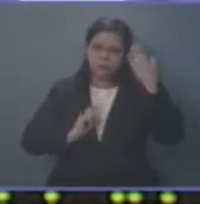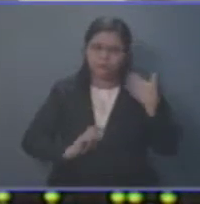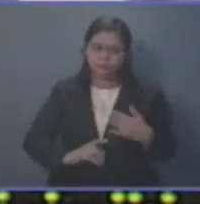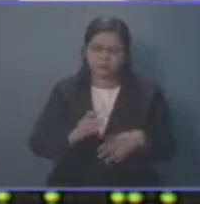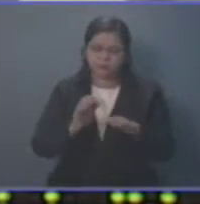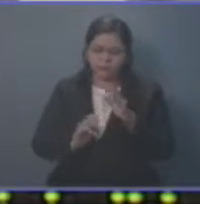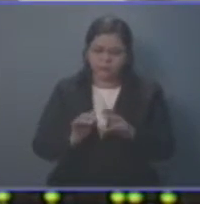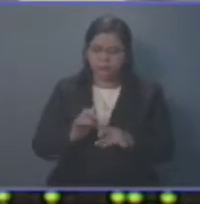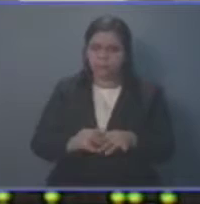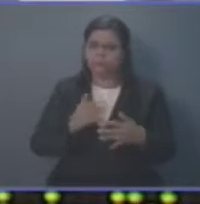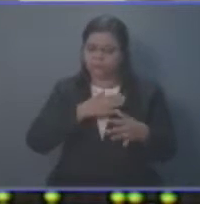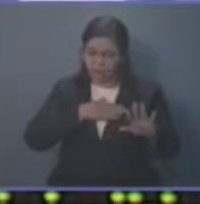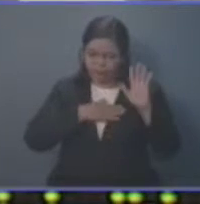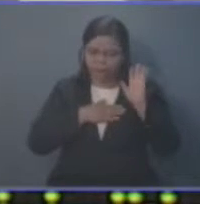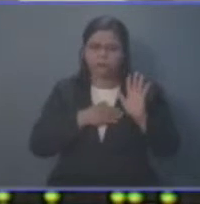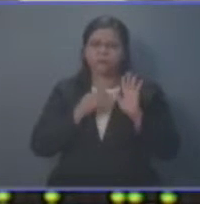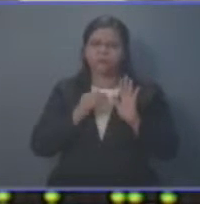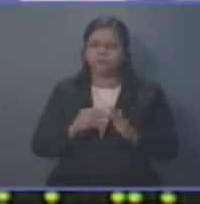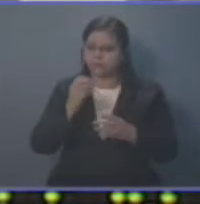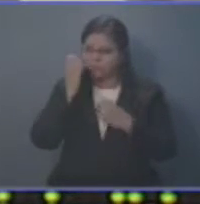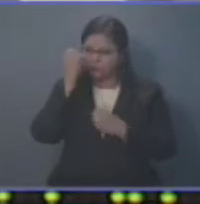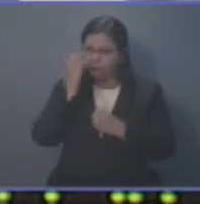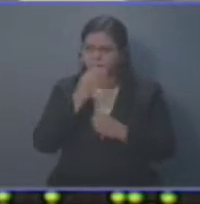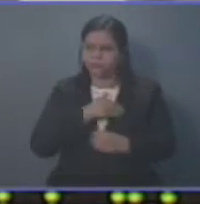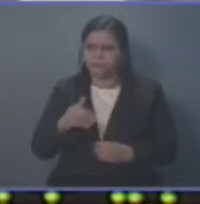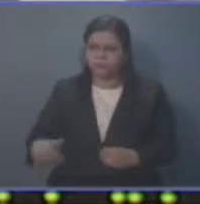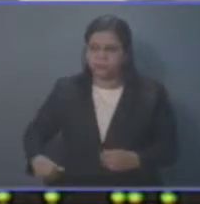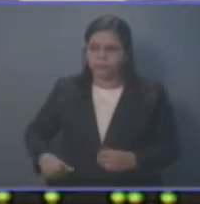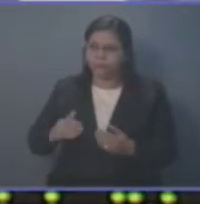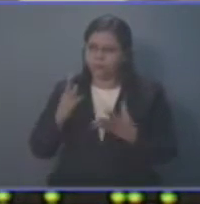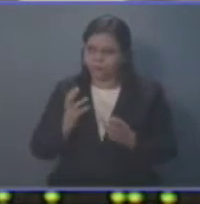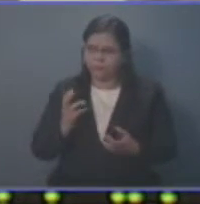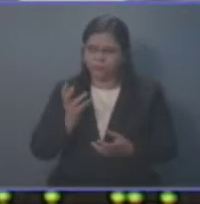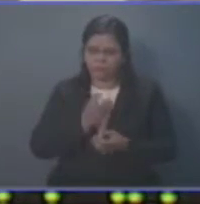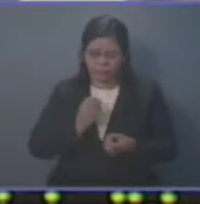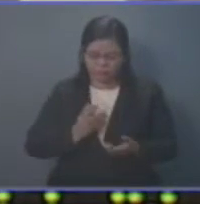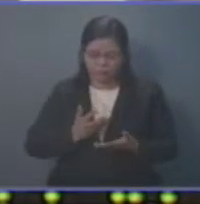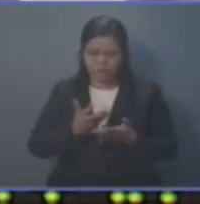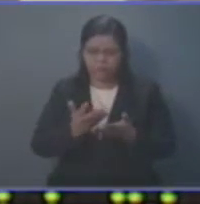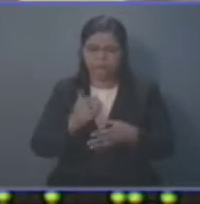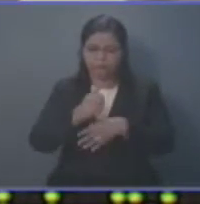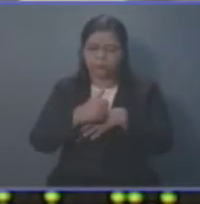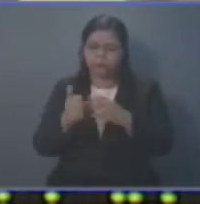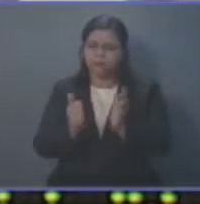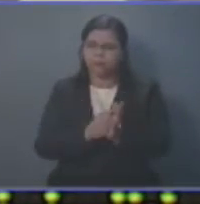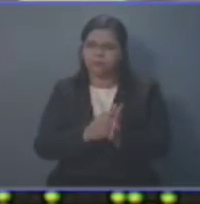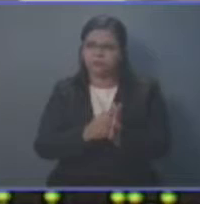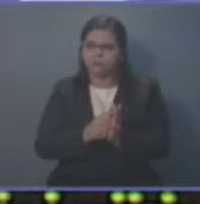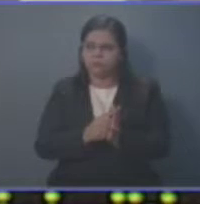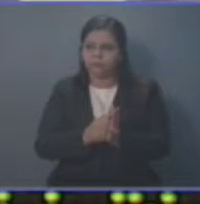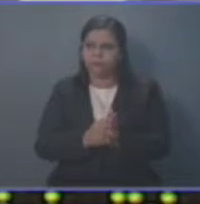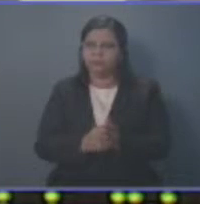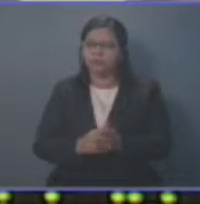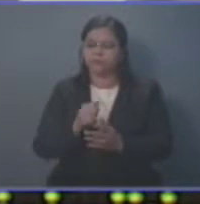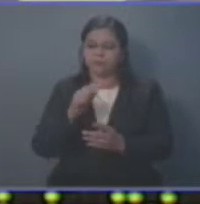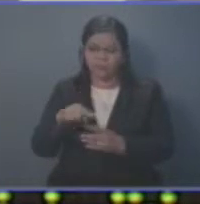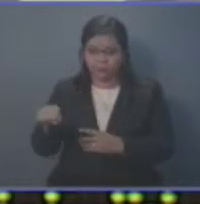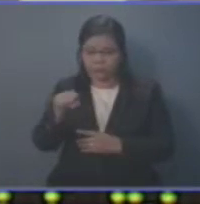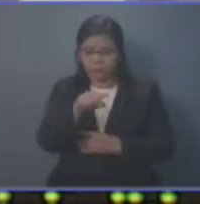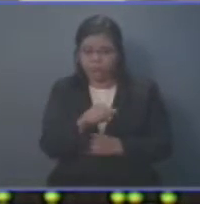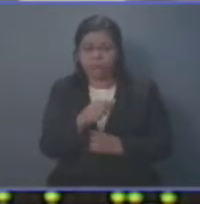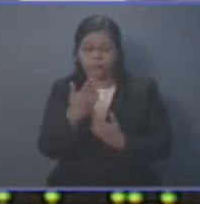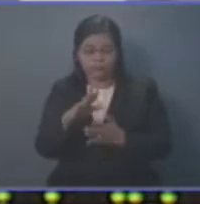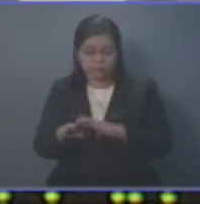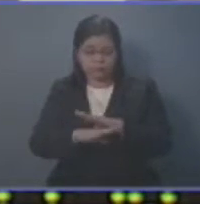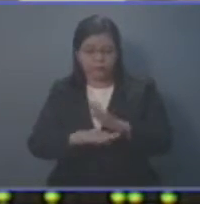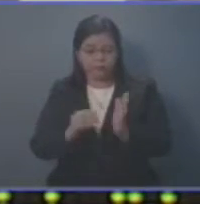cumpliendo especiales instrucciones del señor Presidente de la República, me permito presentar a esa Honorable Asamblea Legislativa, por el digno medio de ustedes, con